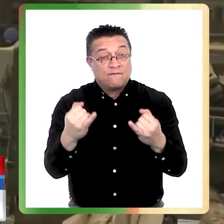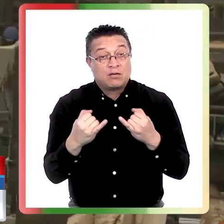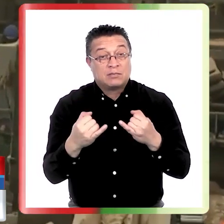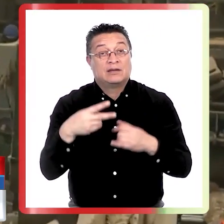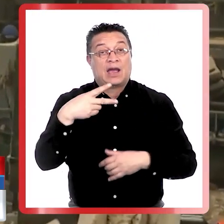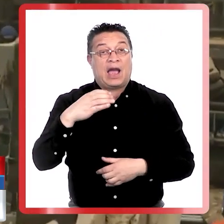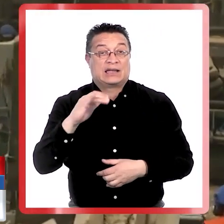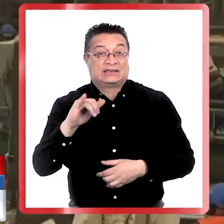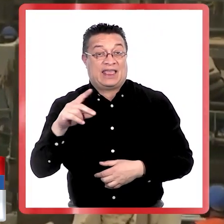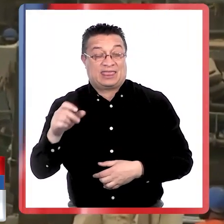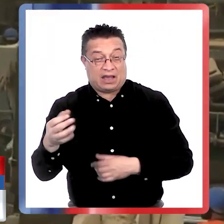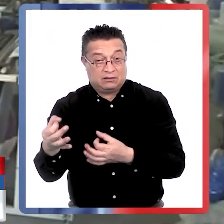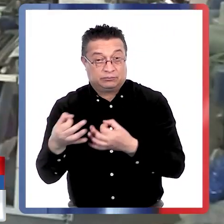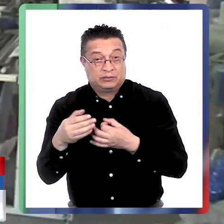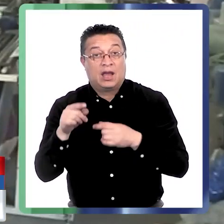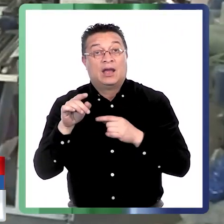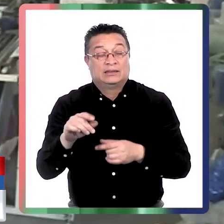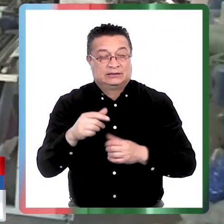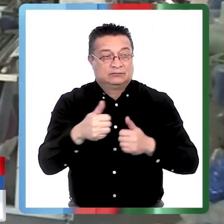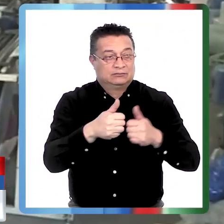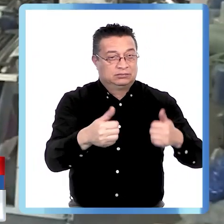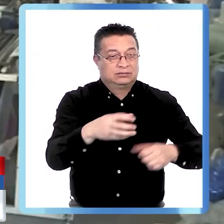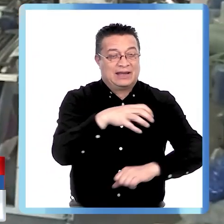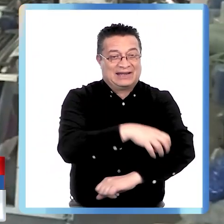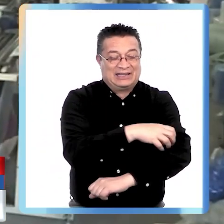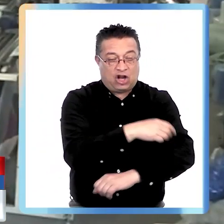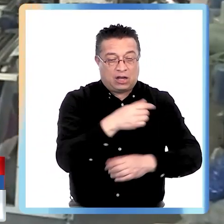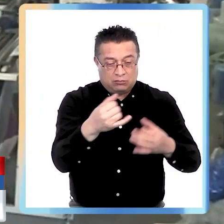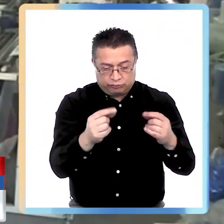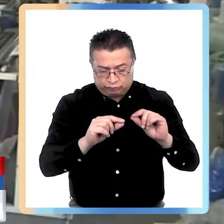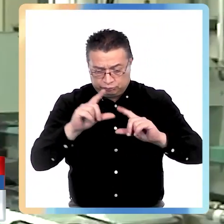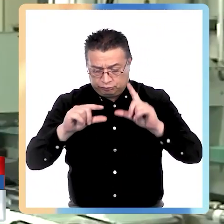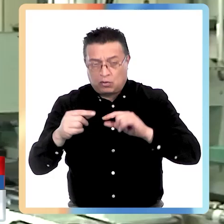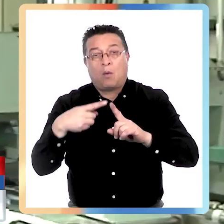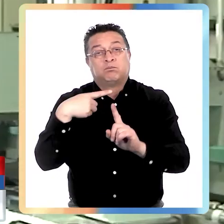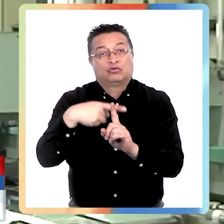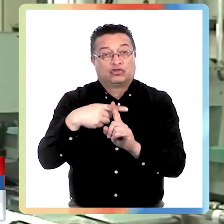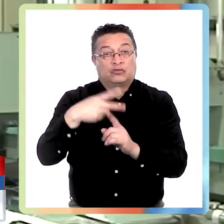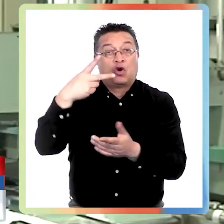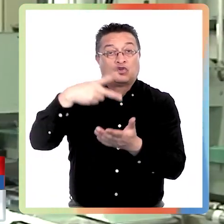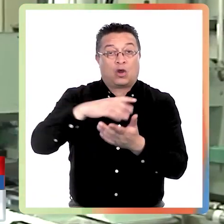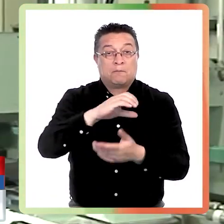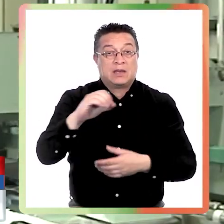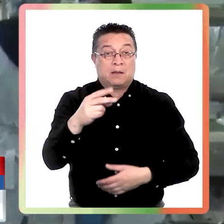el Seremi de Hacienda, Ronald Clips, indicó que las cifras regionales son positivas